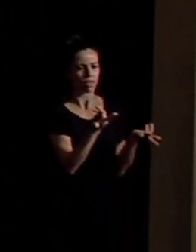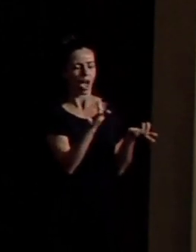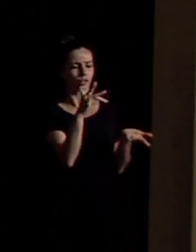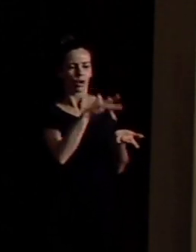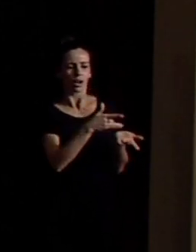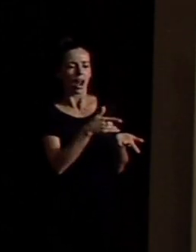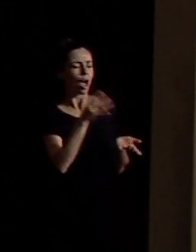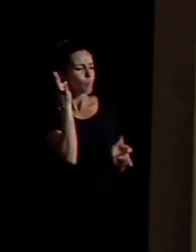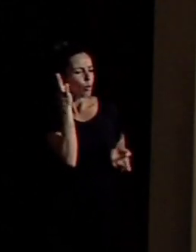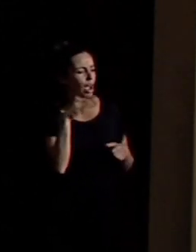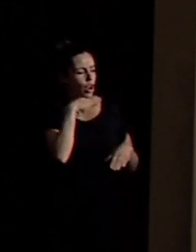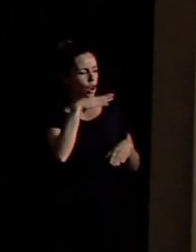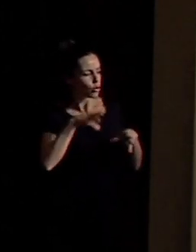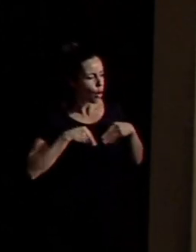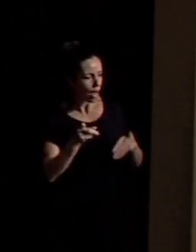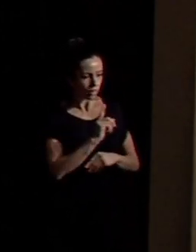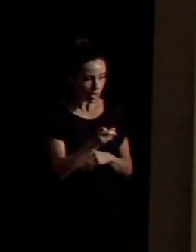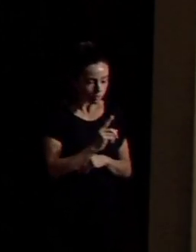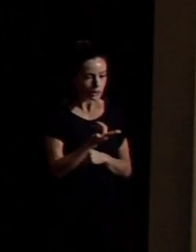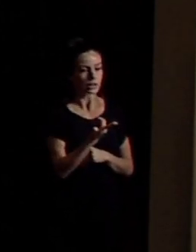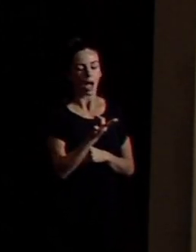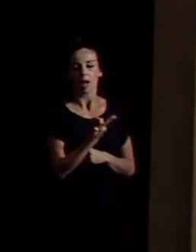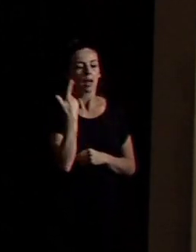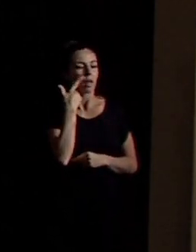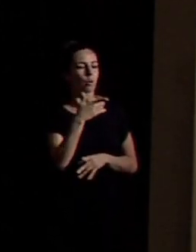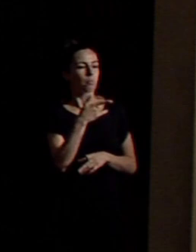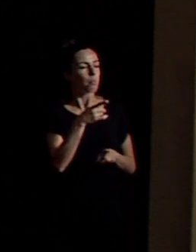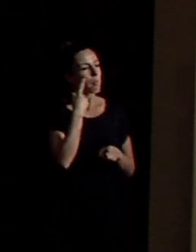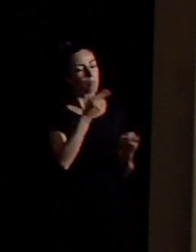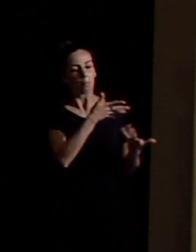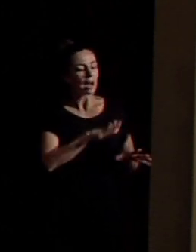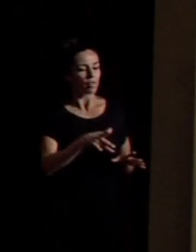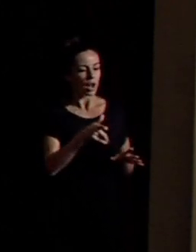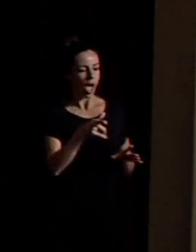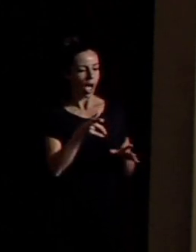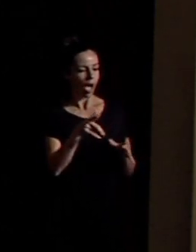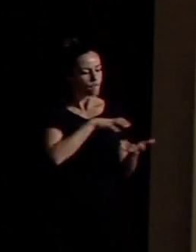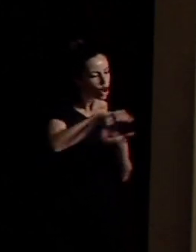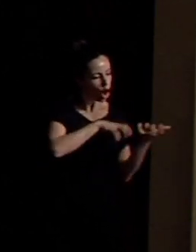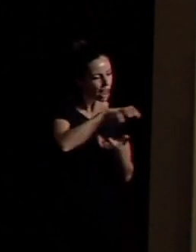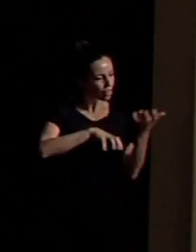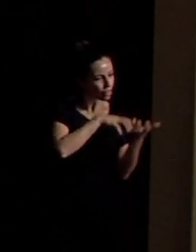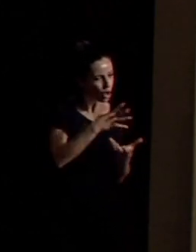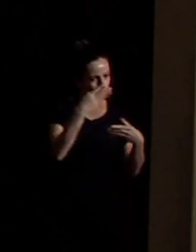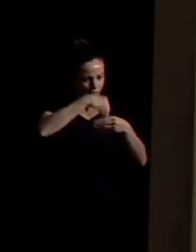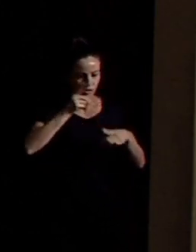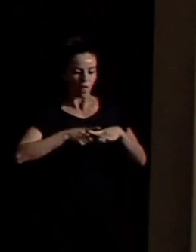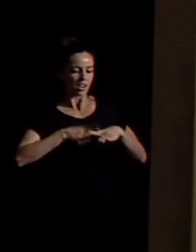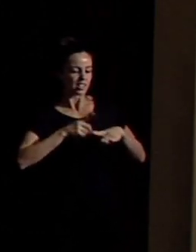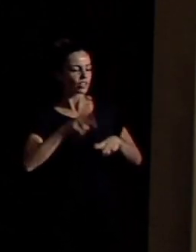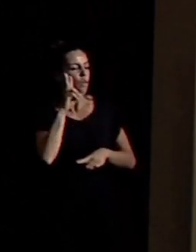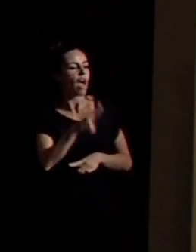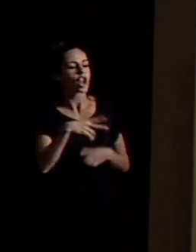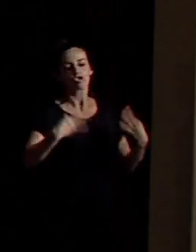diríamos el uso de la violación como una práctica sexual es normal, ¿no? Y parece ser como que esa es la relación que ese